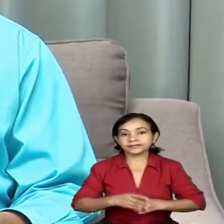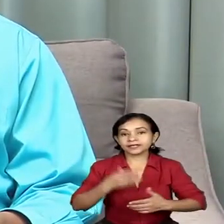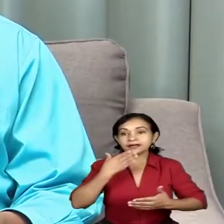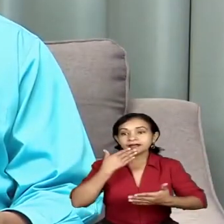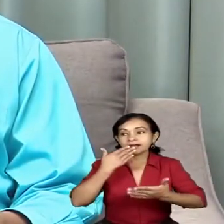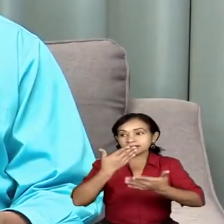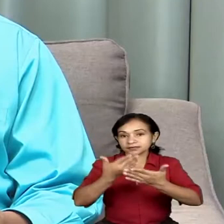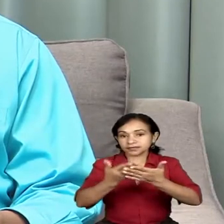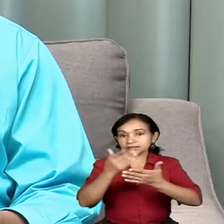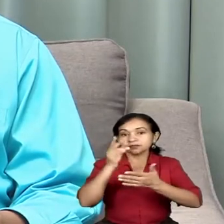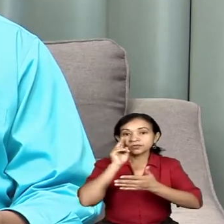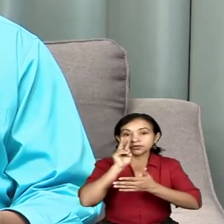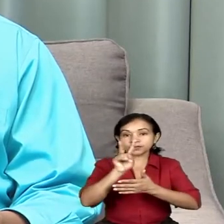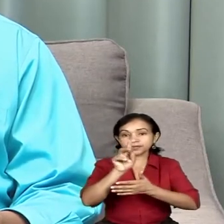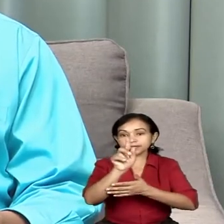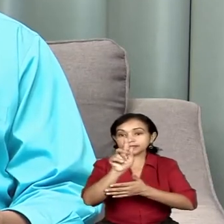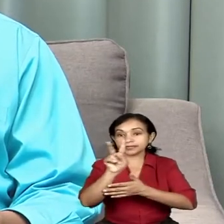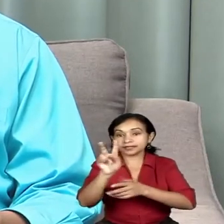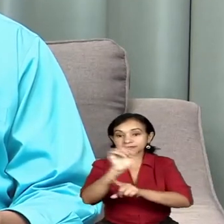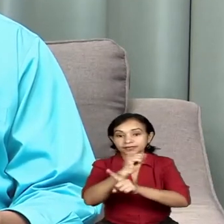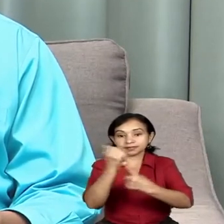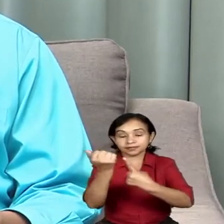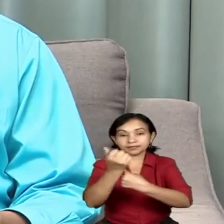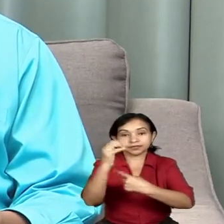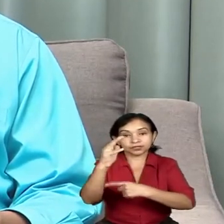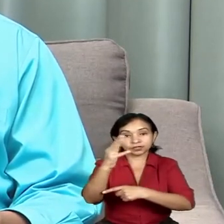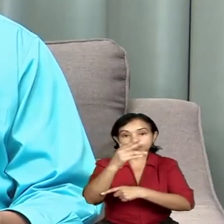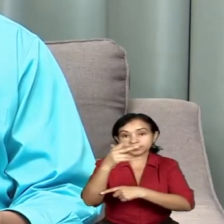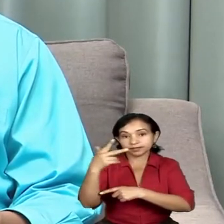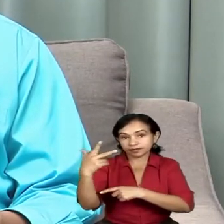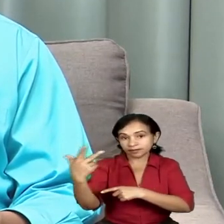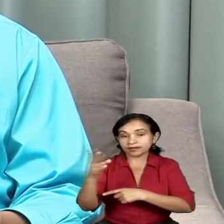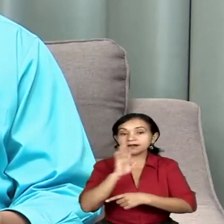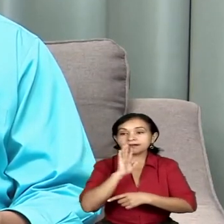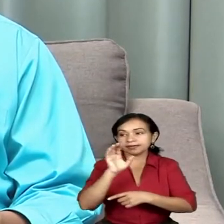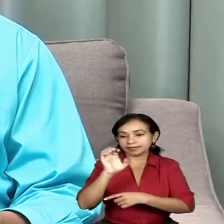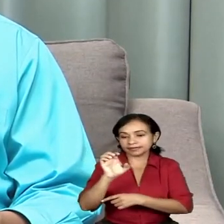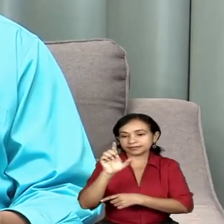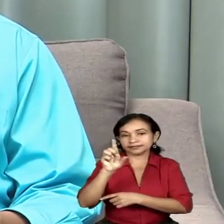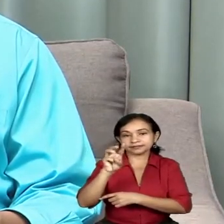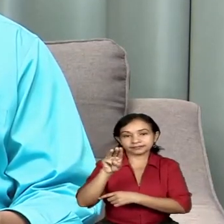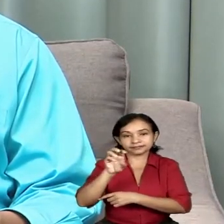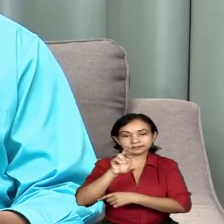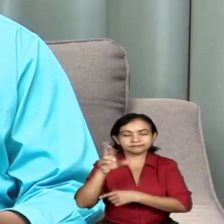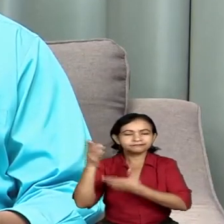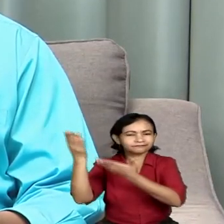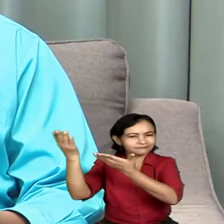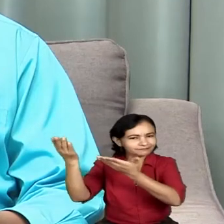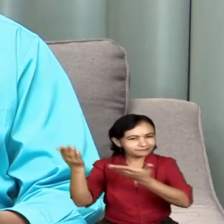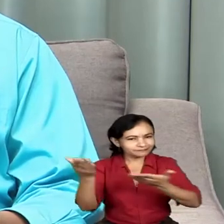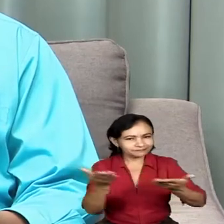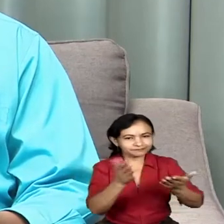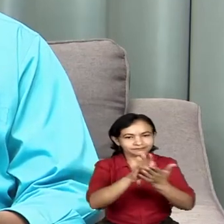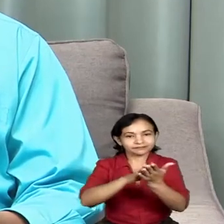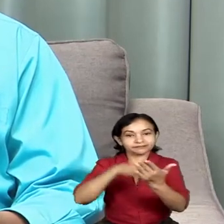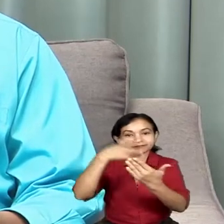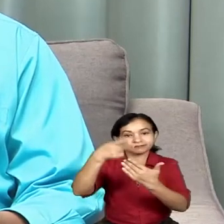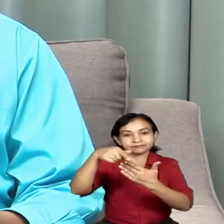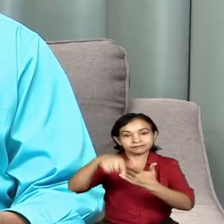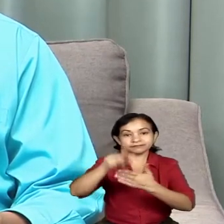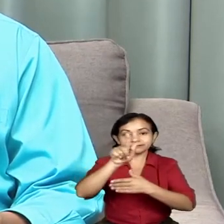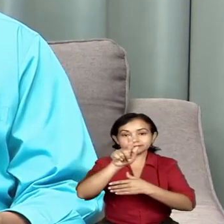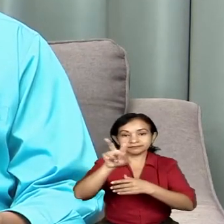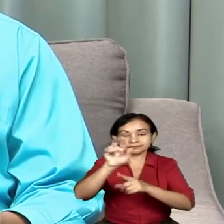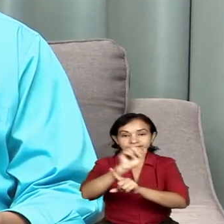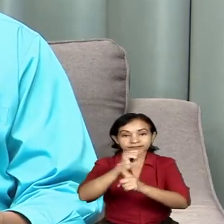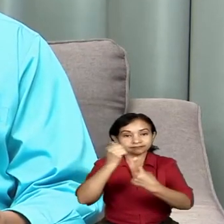Gracias por estar en sintonía del canal parlamentario, el canal de la Asamblea Nacional. Quienes habla es Elmer Marcia y les doy la más cordial bienvenida a su programa Desde el